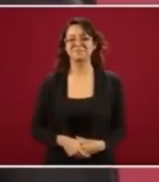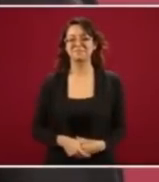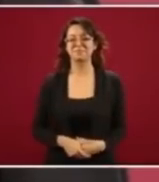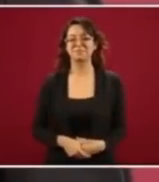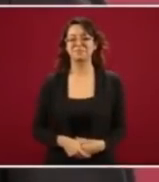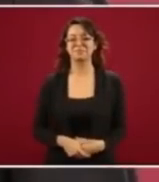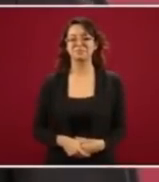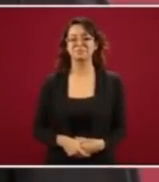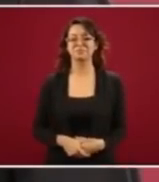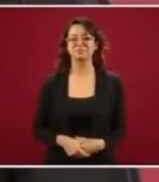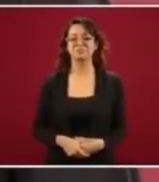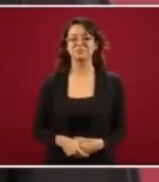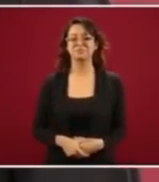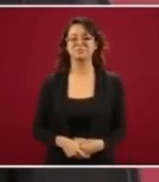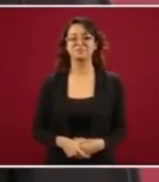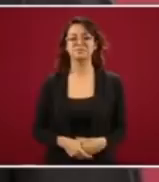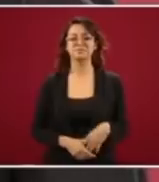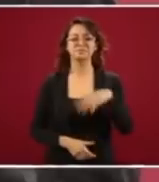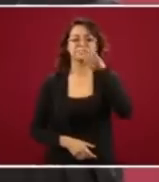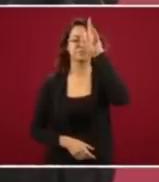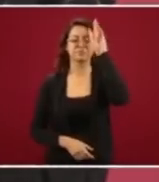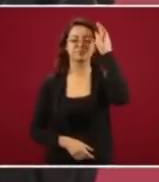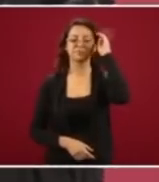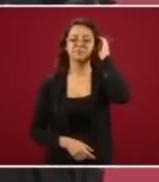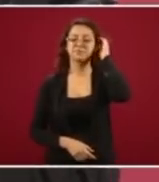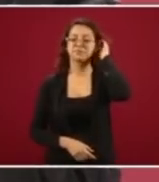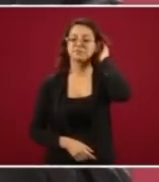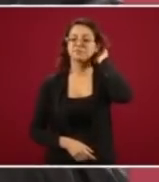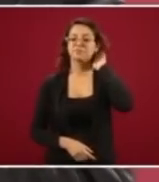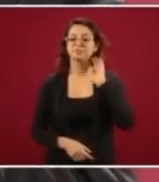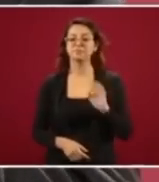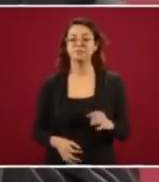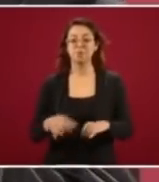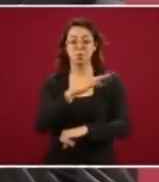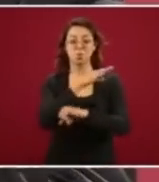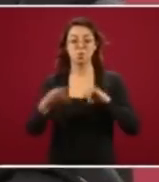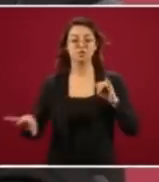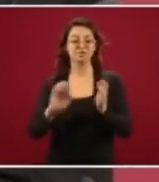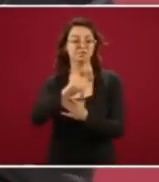Y decirles que sobre esto último